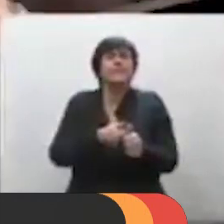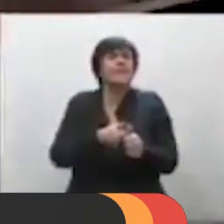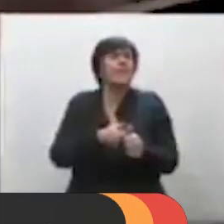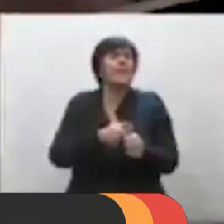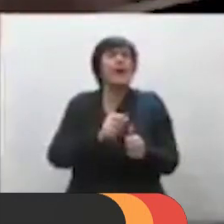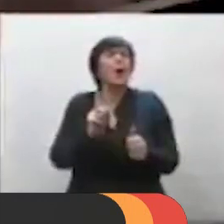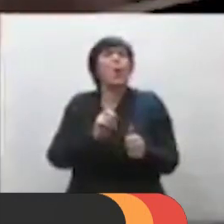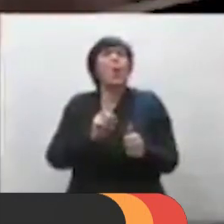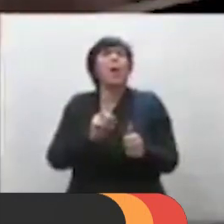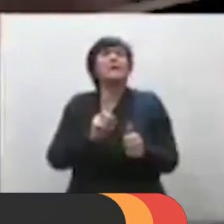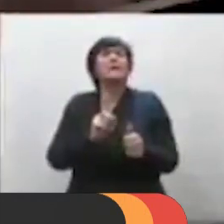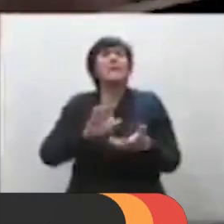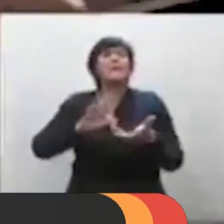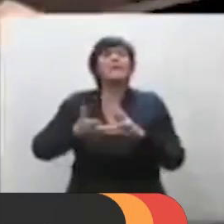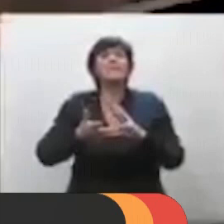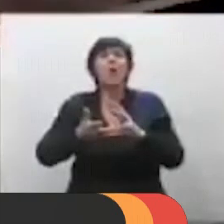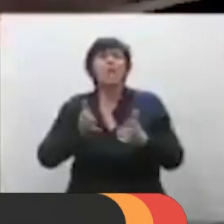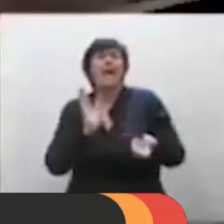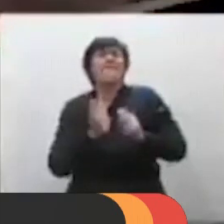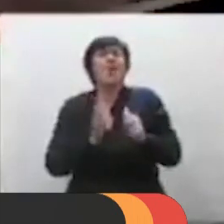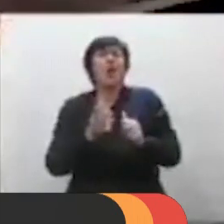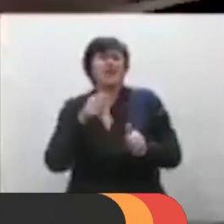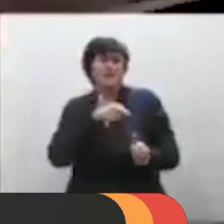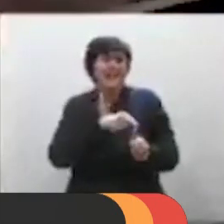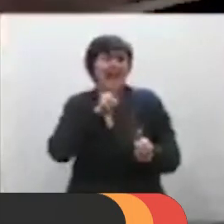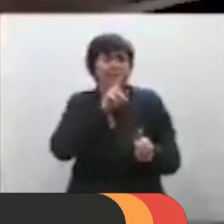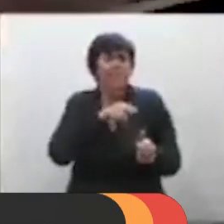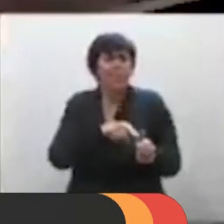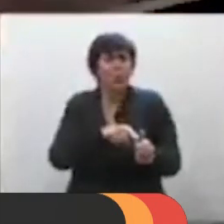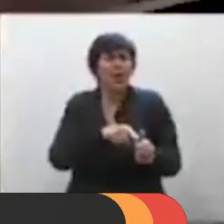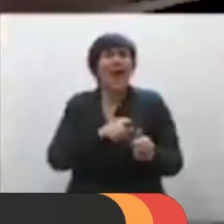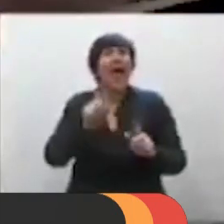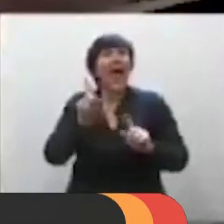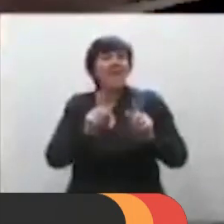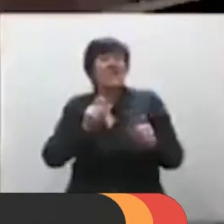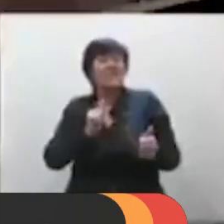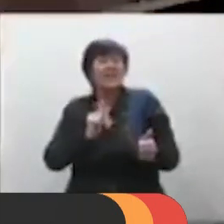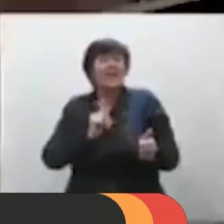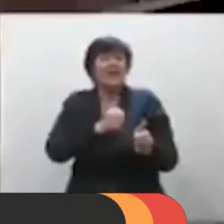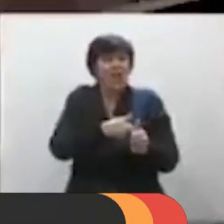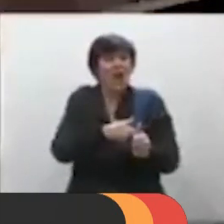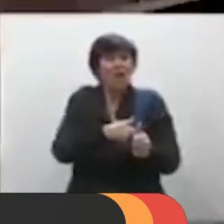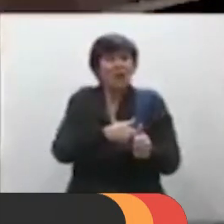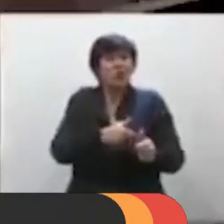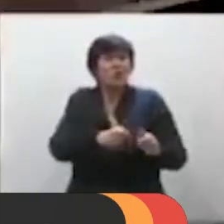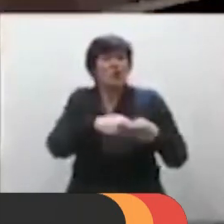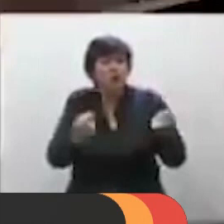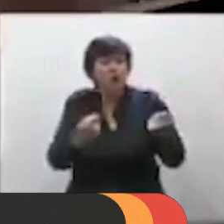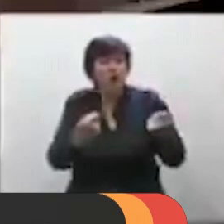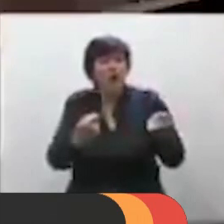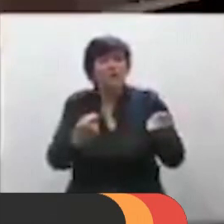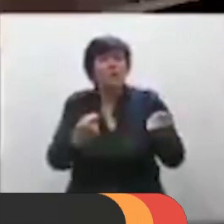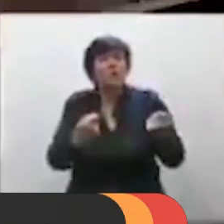la violencia sobre la mujer, sino que a veces la violación es un acto